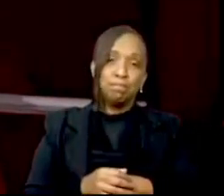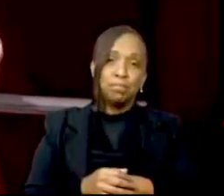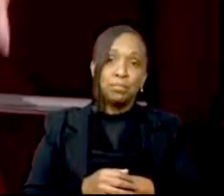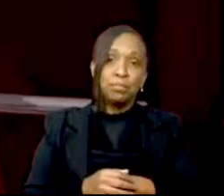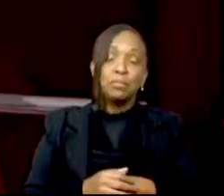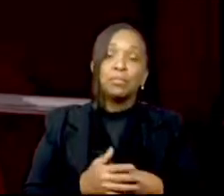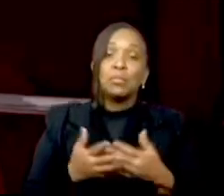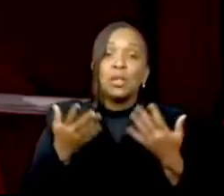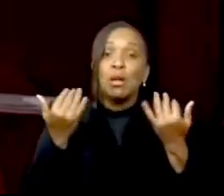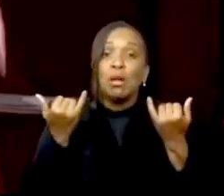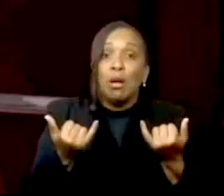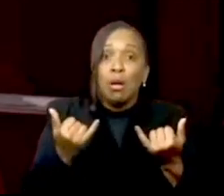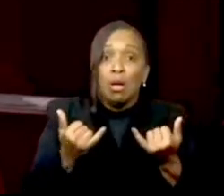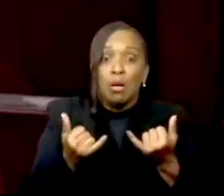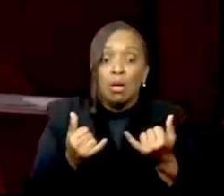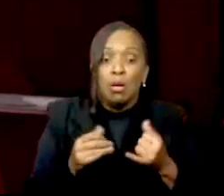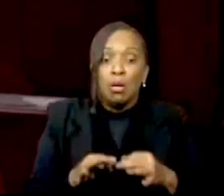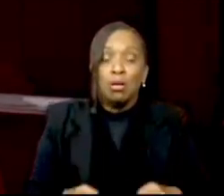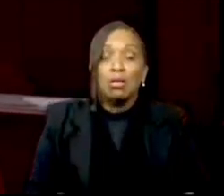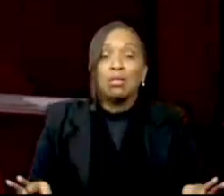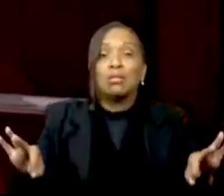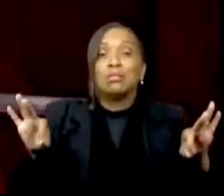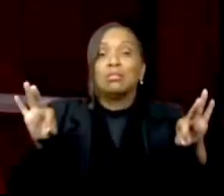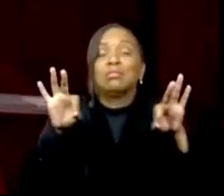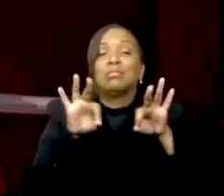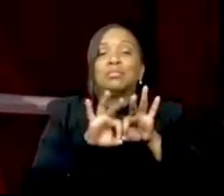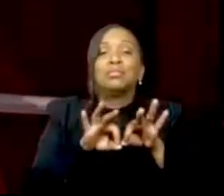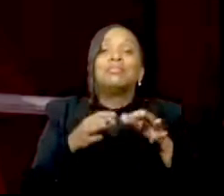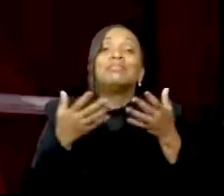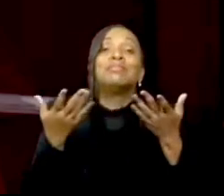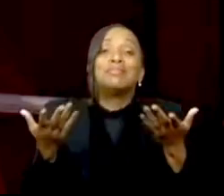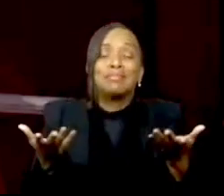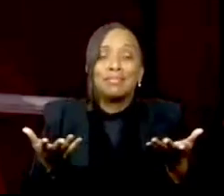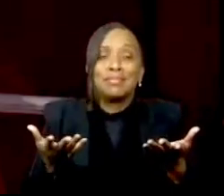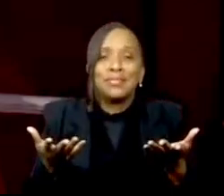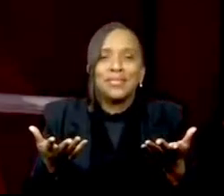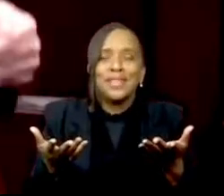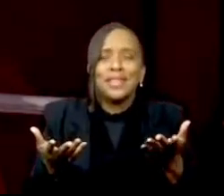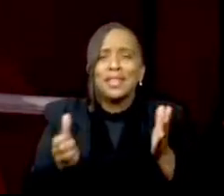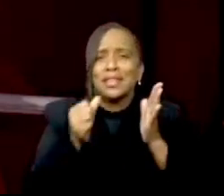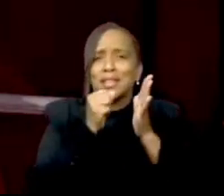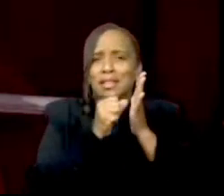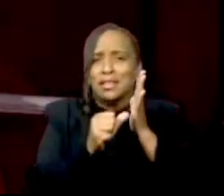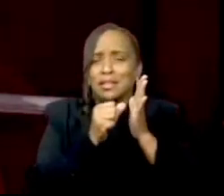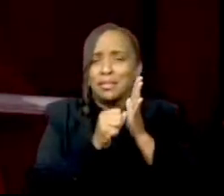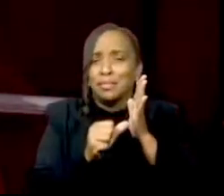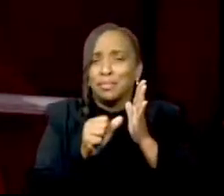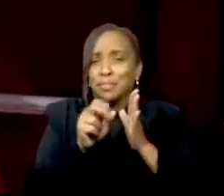fortalecer ese artículo 268 me